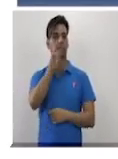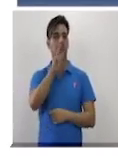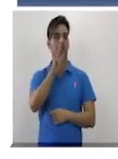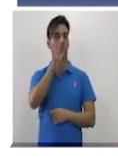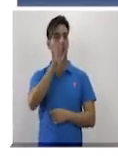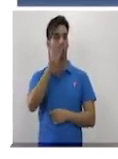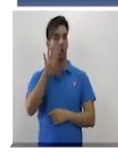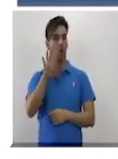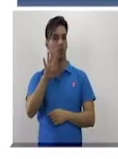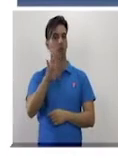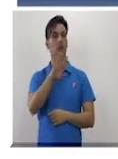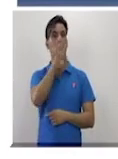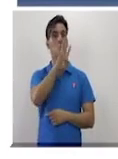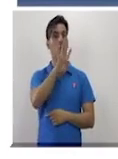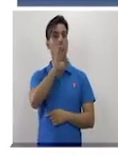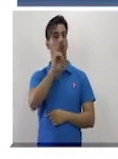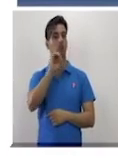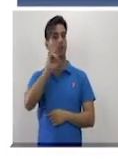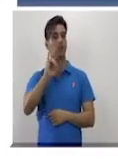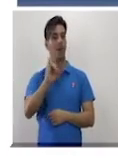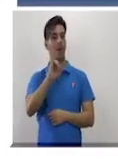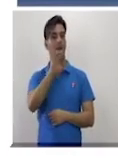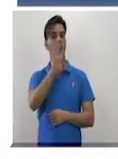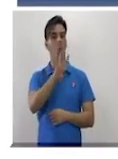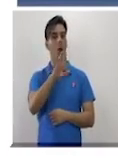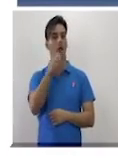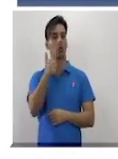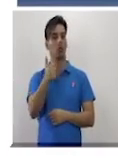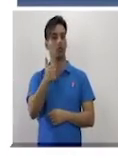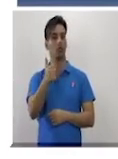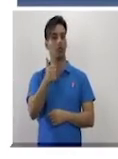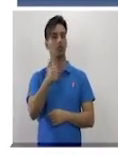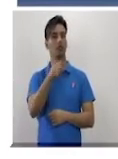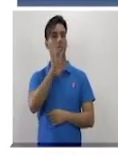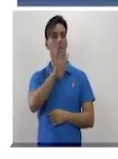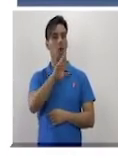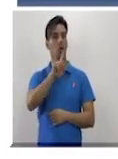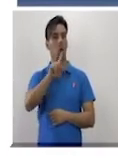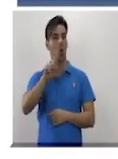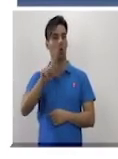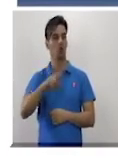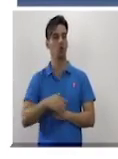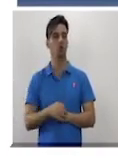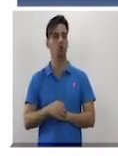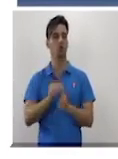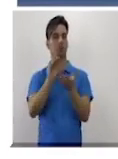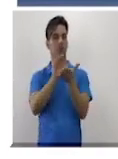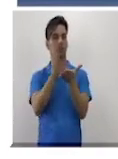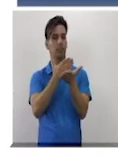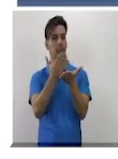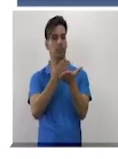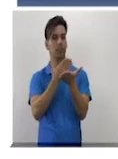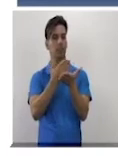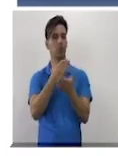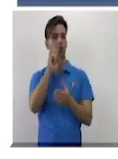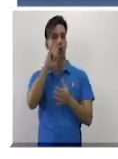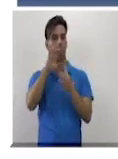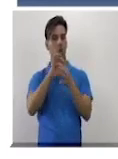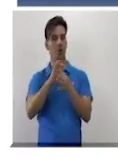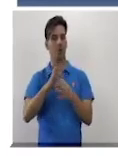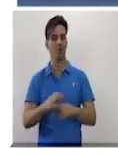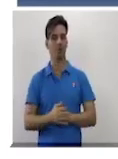344, 406, 410 y 411 de tu libro de texto de 9º